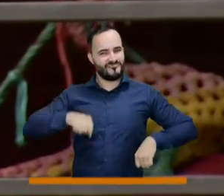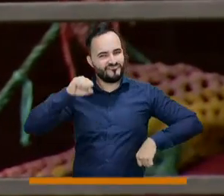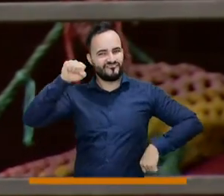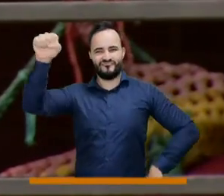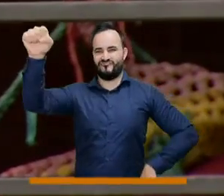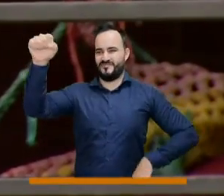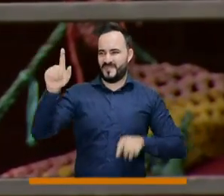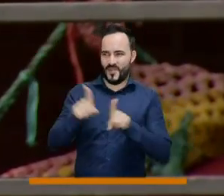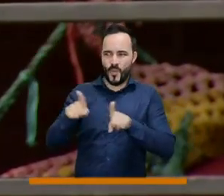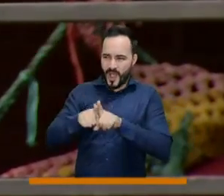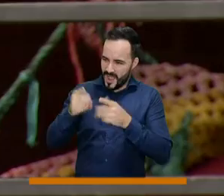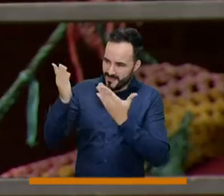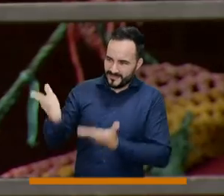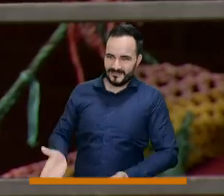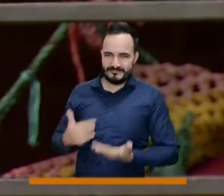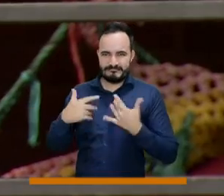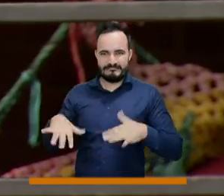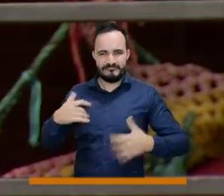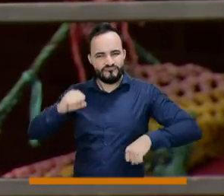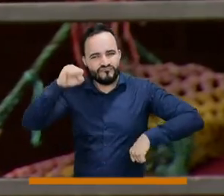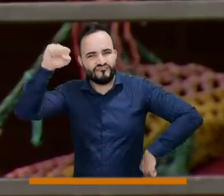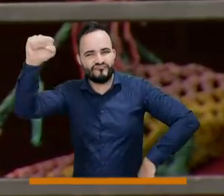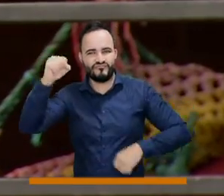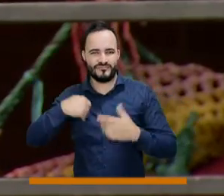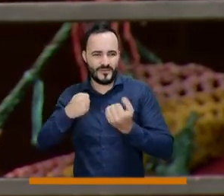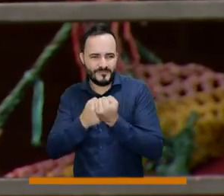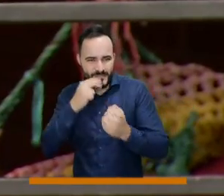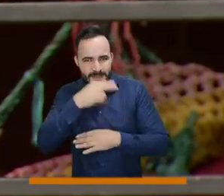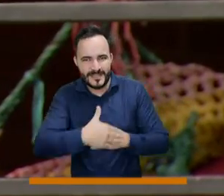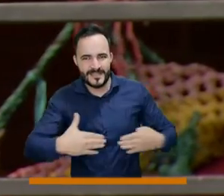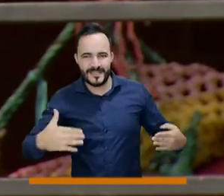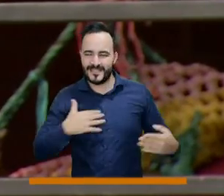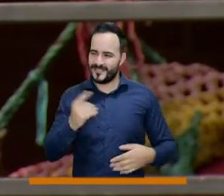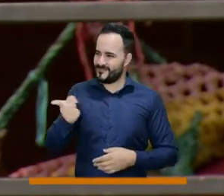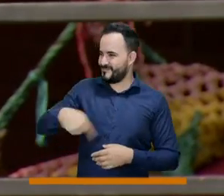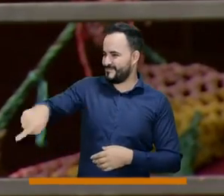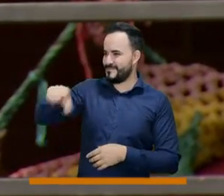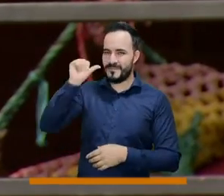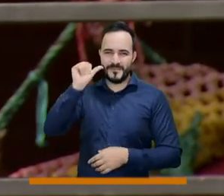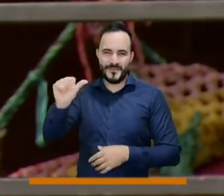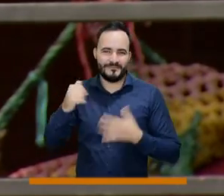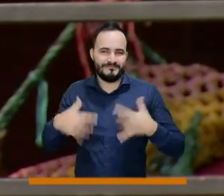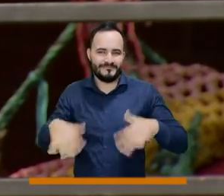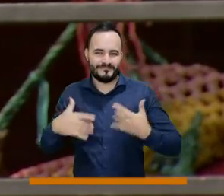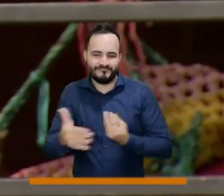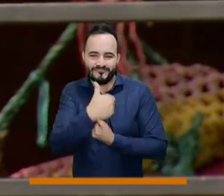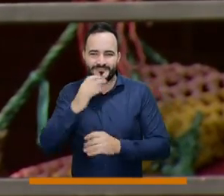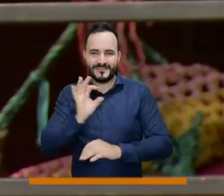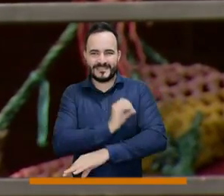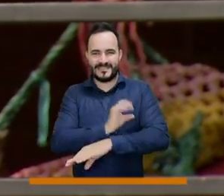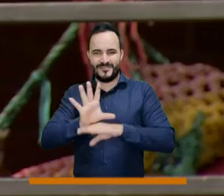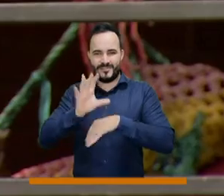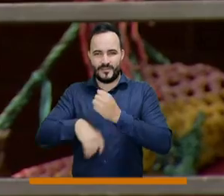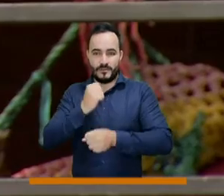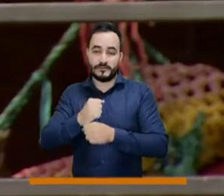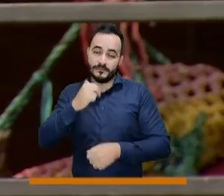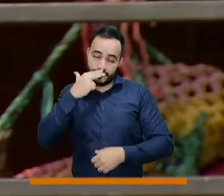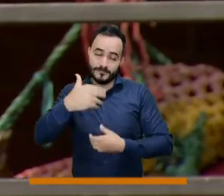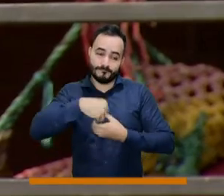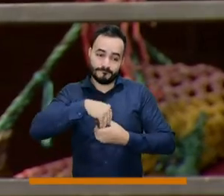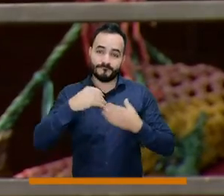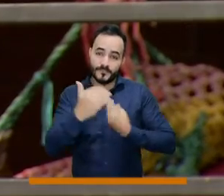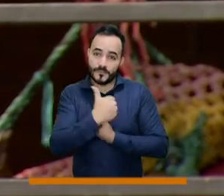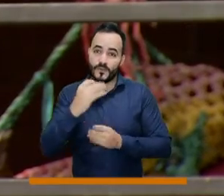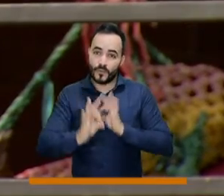la ciudad, y son todas las mujeres y hombres, por supuesto, también, que trabajan alrededor de la primera infancia en los jardines de Buen